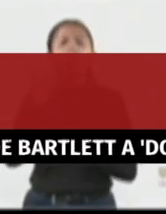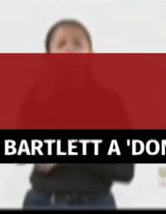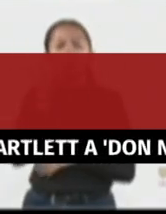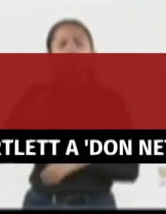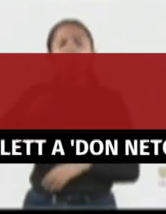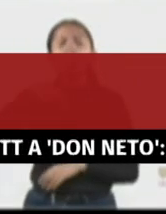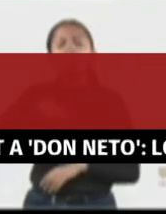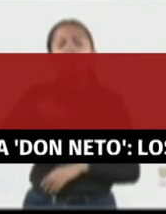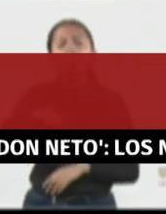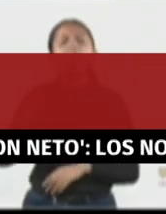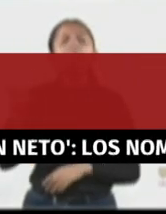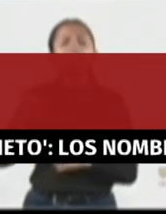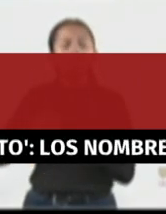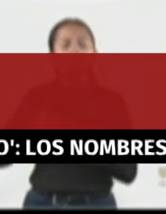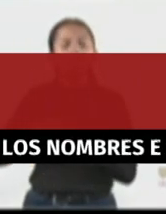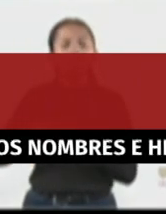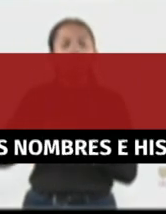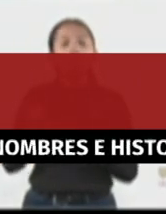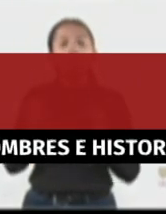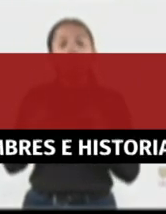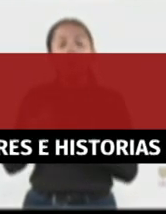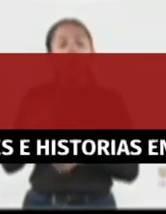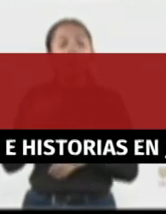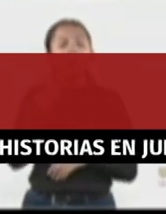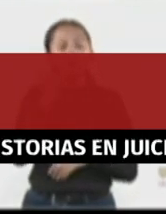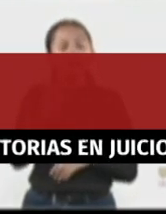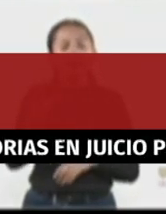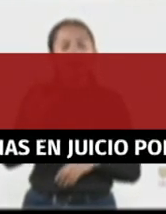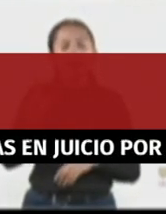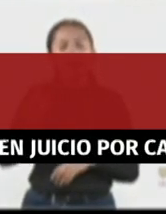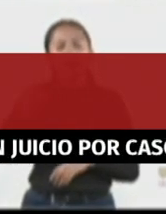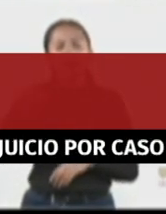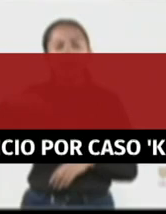¿Quién de aquí quiere ser ingeniera?